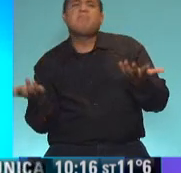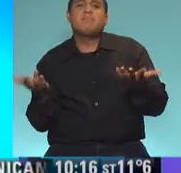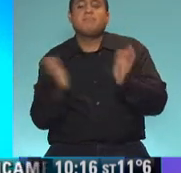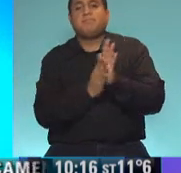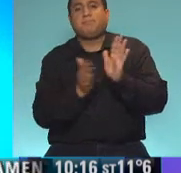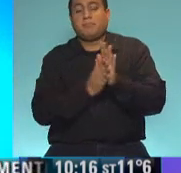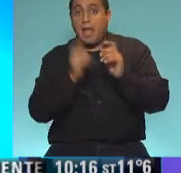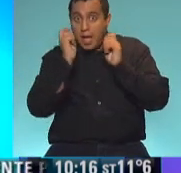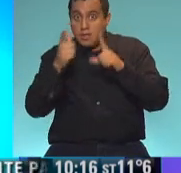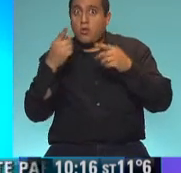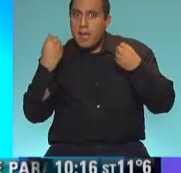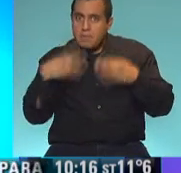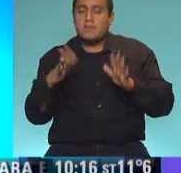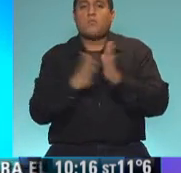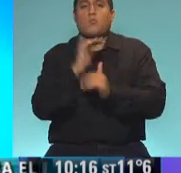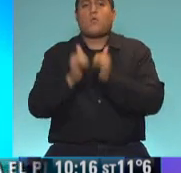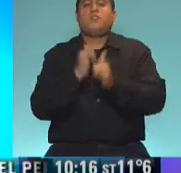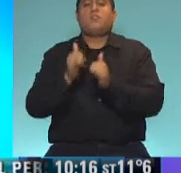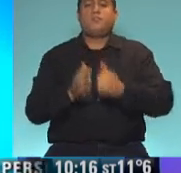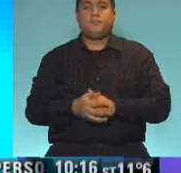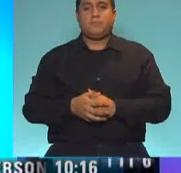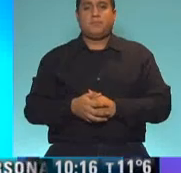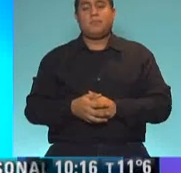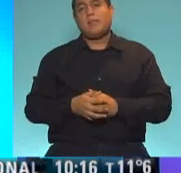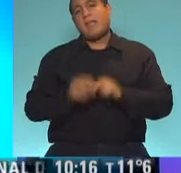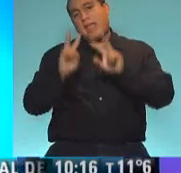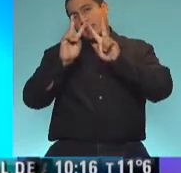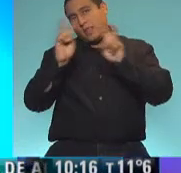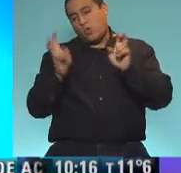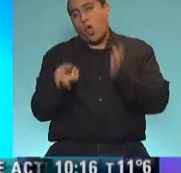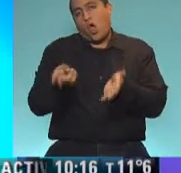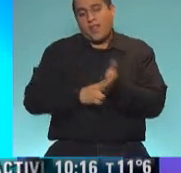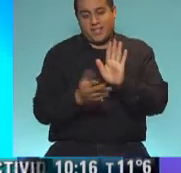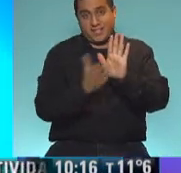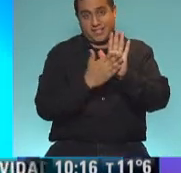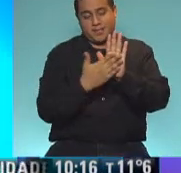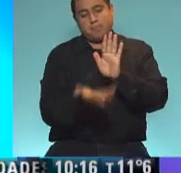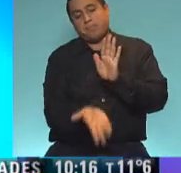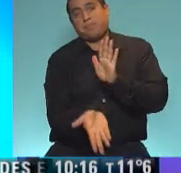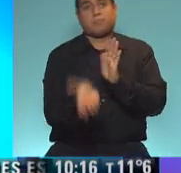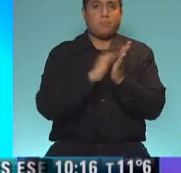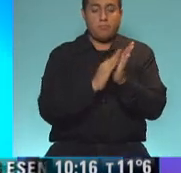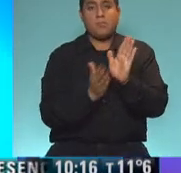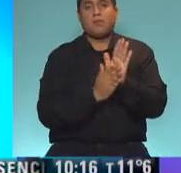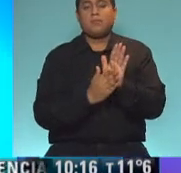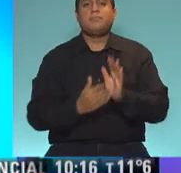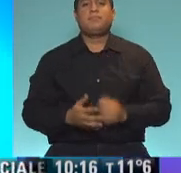acá empieza el cuento. Repite el título en la portada del libro.